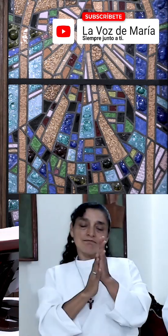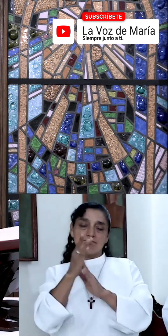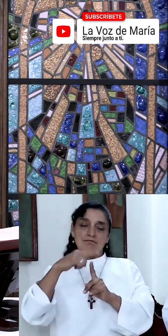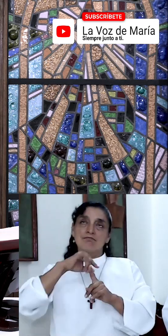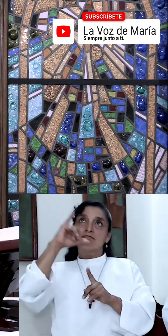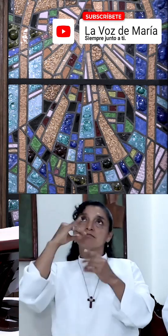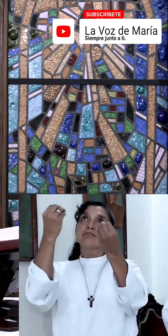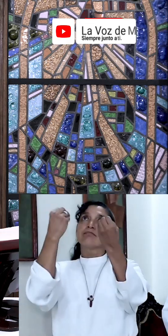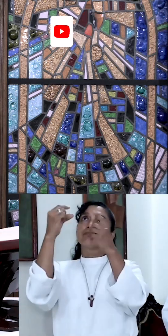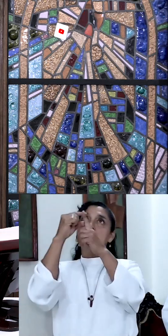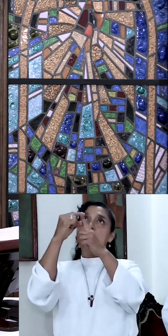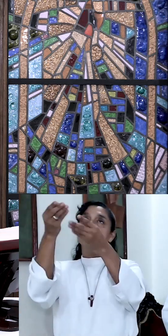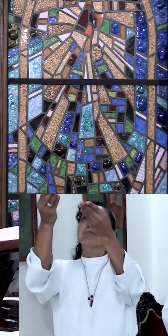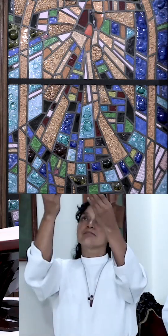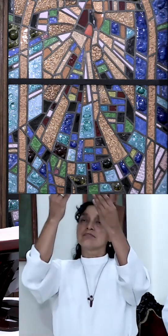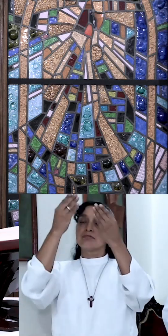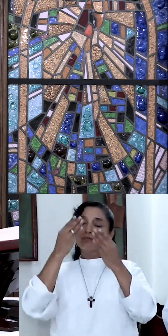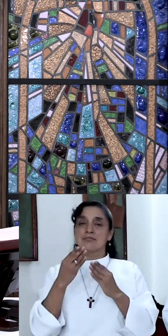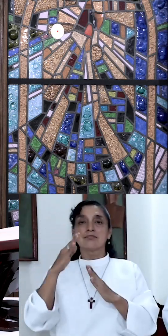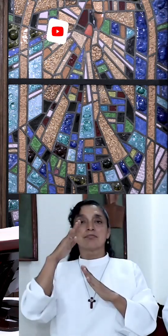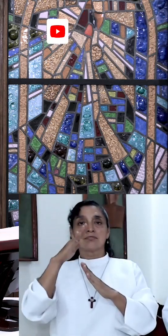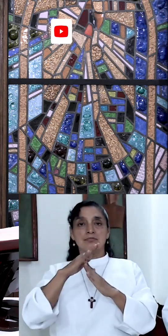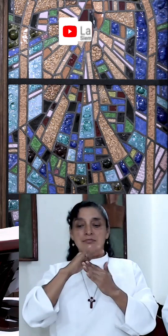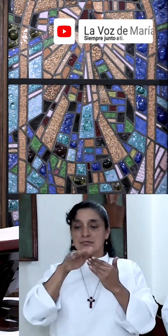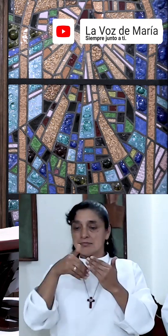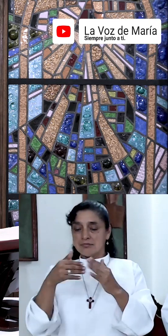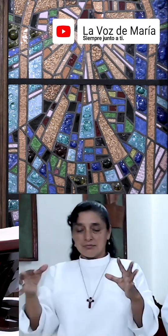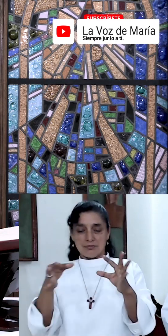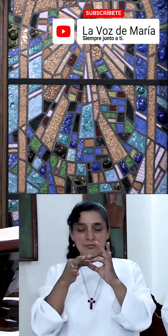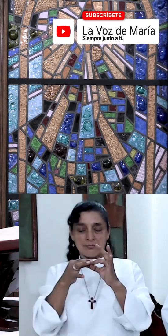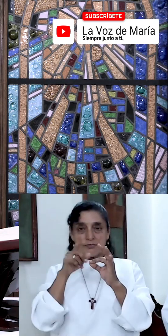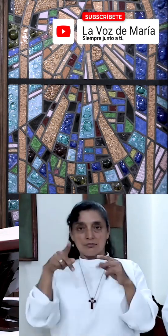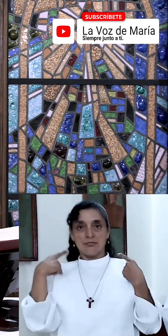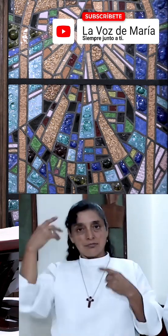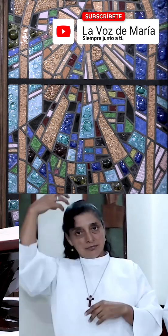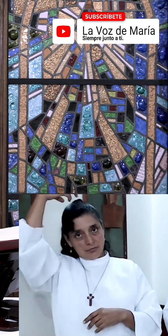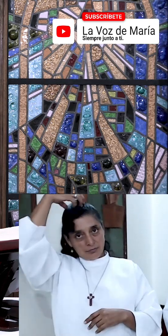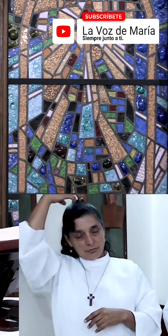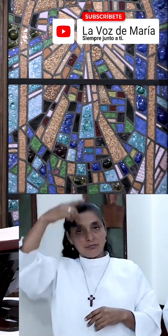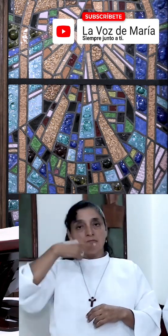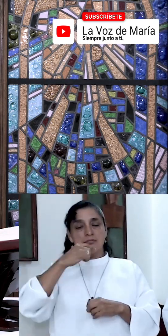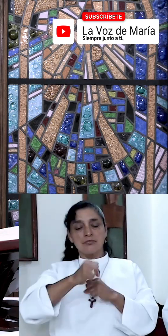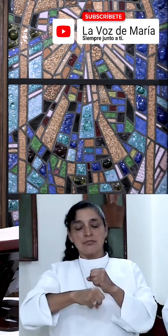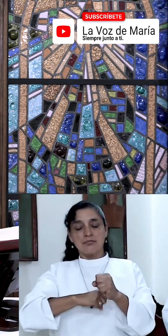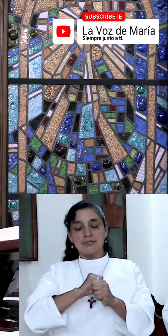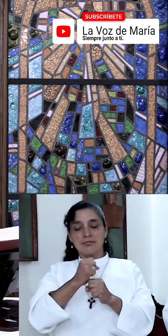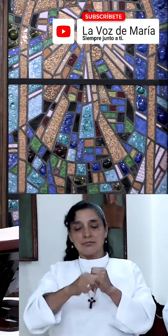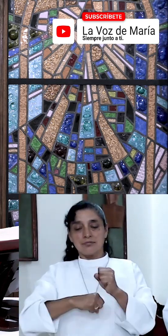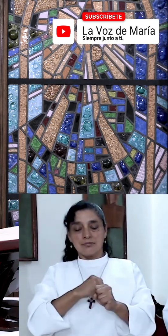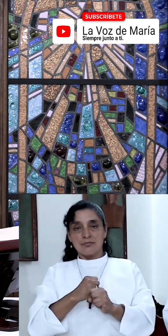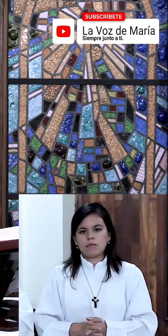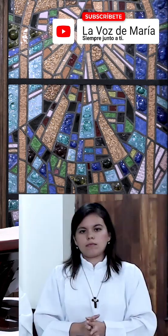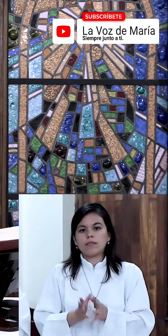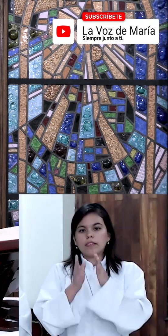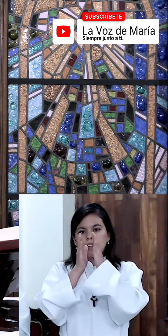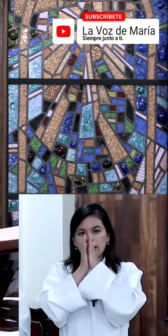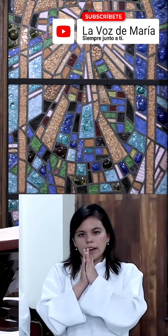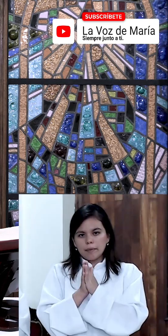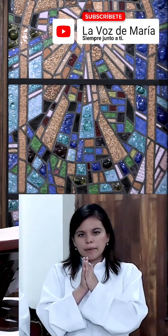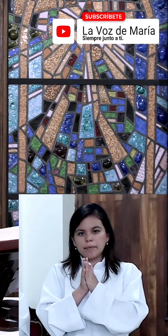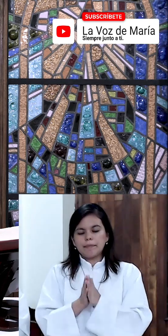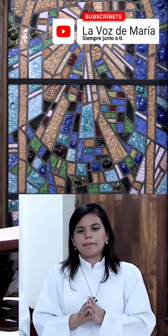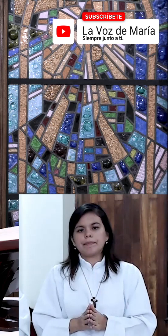de tu Iglesia. Y conforme a tu palabra, concédele la paz y la unidad. Tú que vives y reinas por los siglos de los